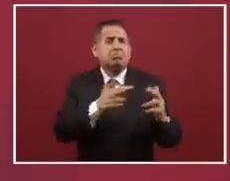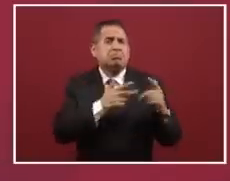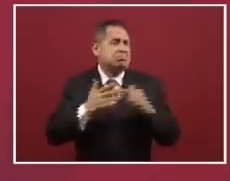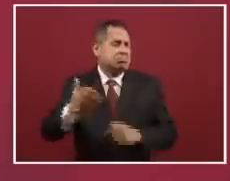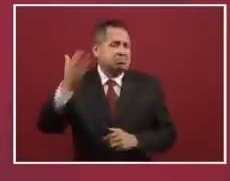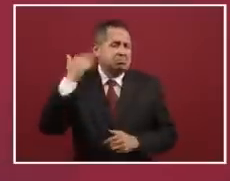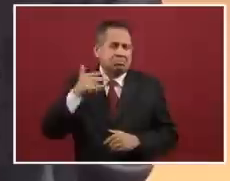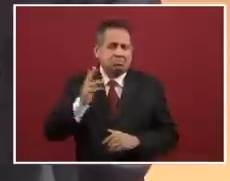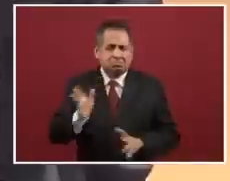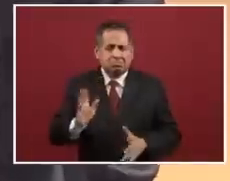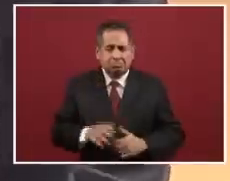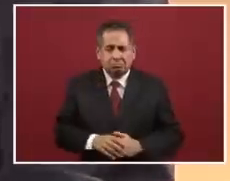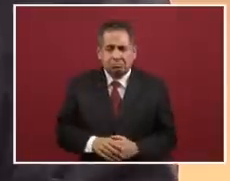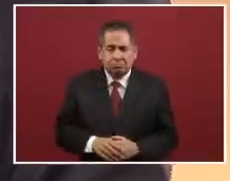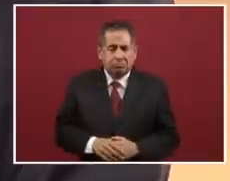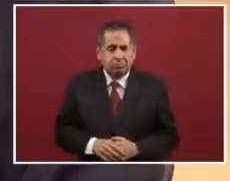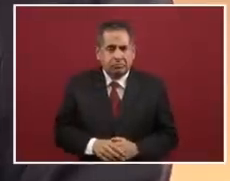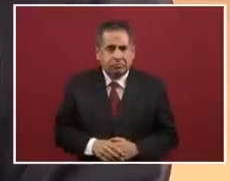con